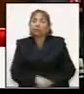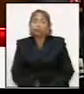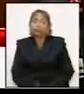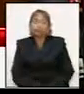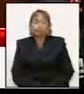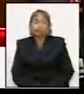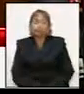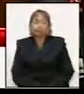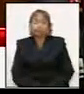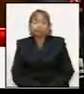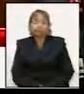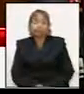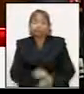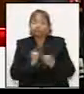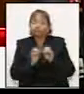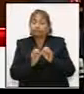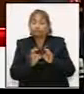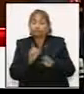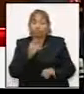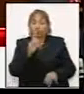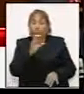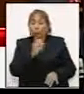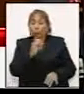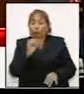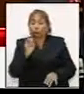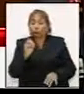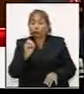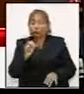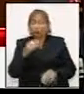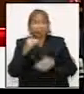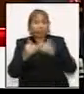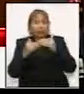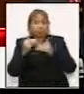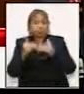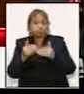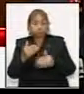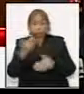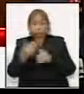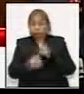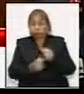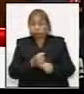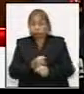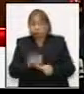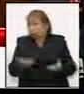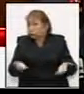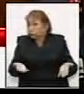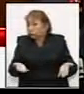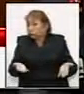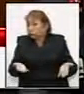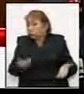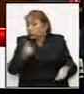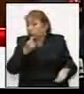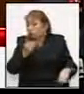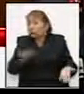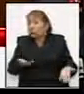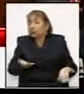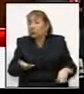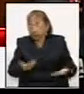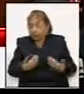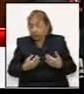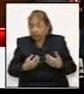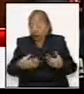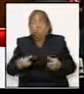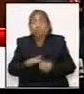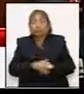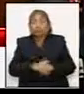No queda claro si el 100% se nombrará progresivamente en los próximos años. Si no es así, la ley debería